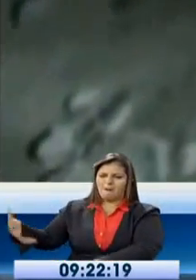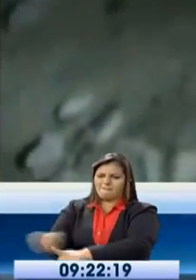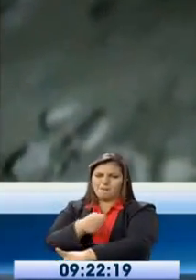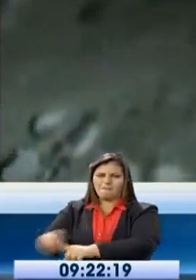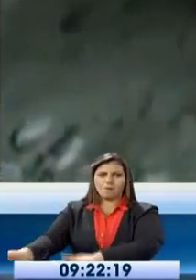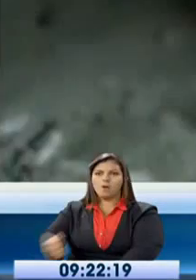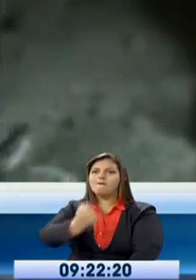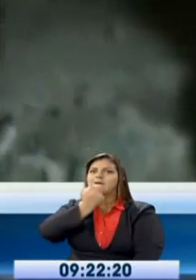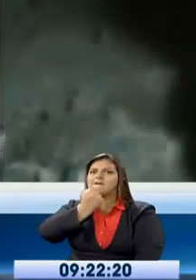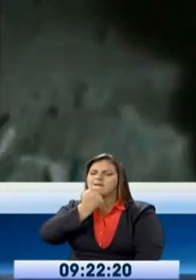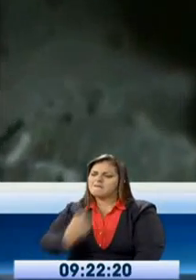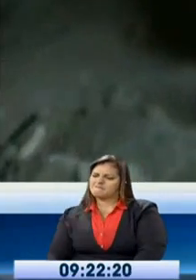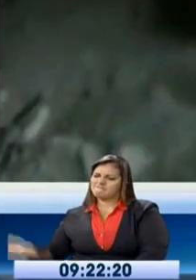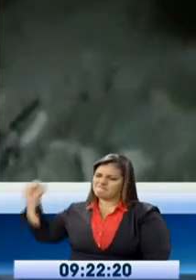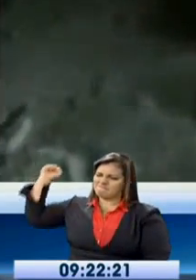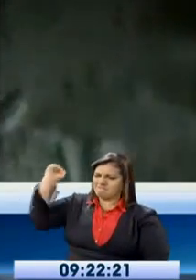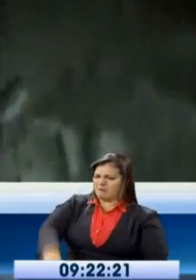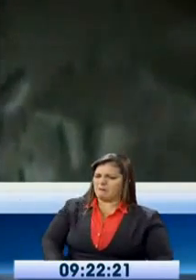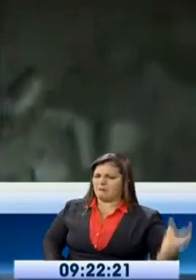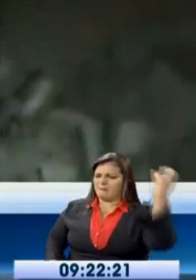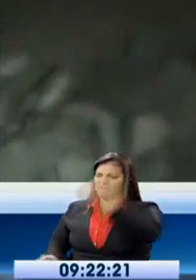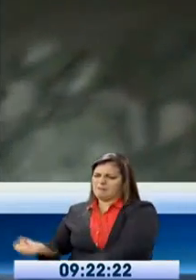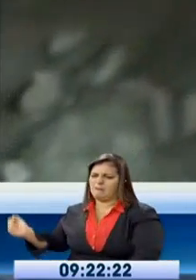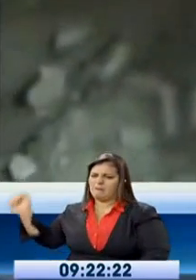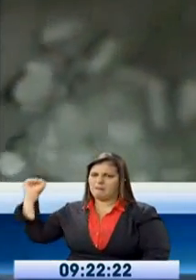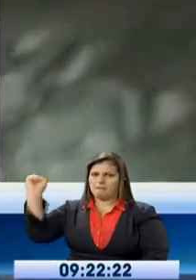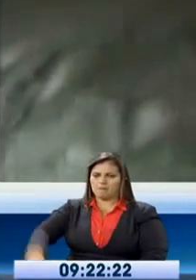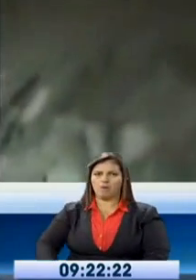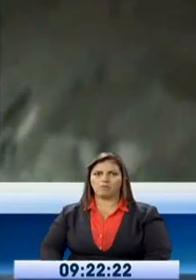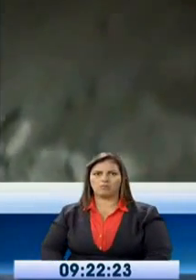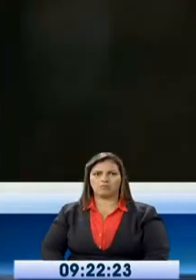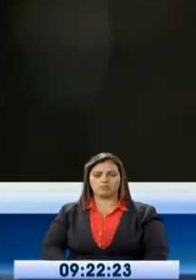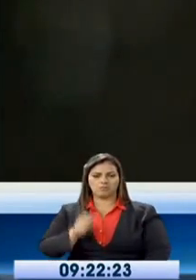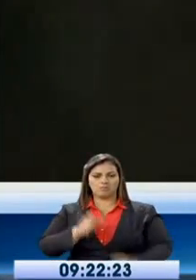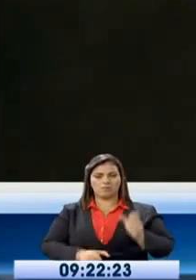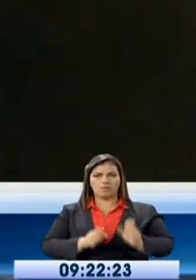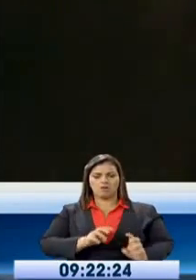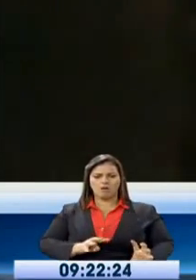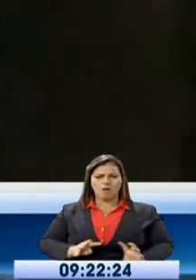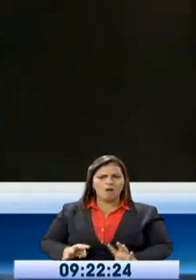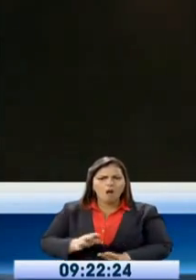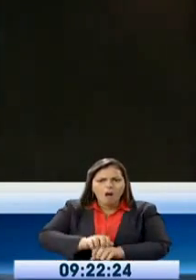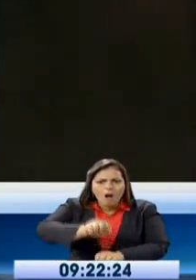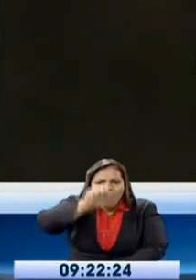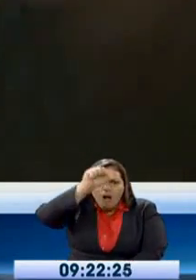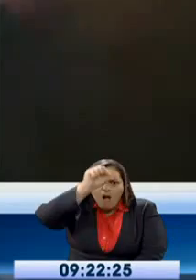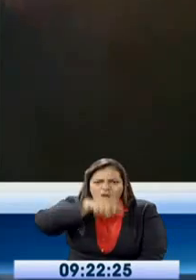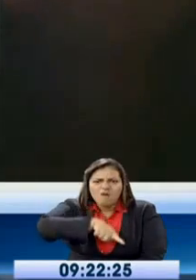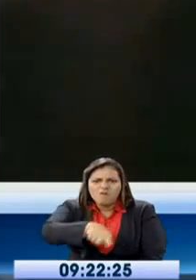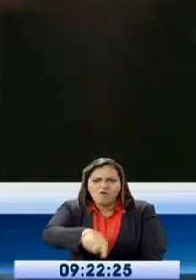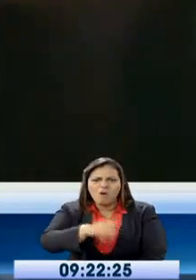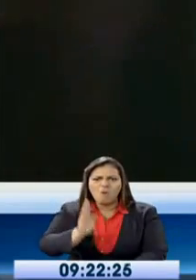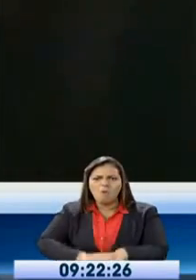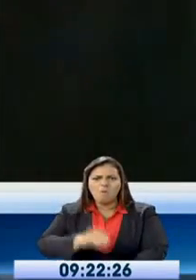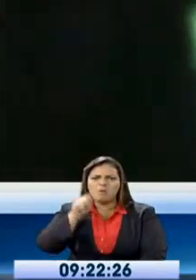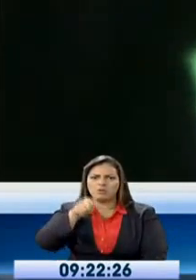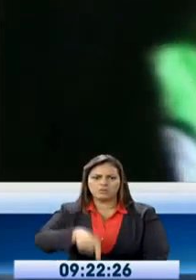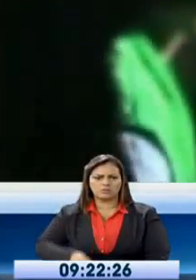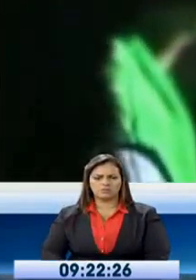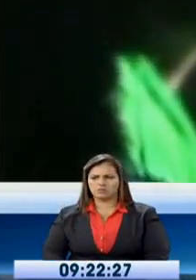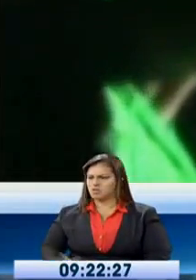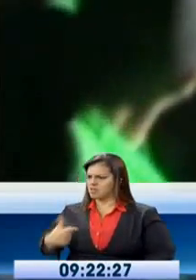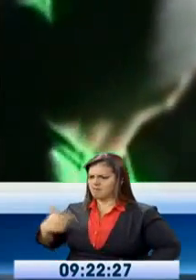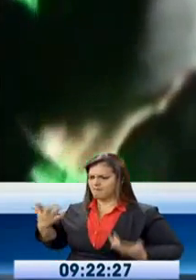desolada calle de Cañete. La víctima confirmó la agresión. Señorita, ¿qué es lo que pasó exactamente? Mira, ¿qué